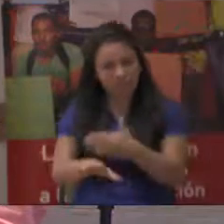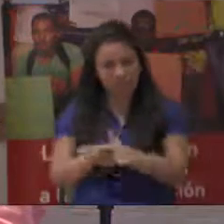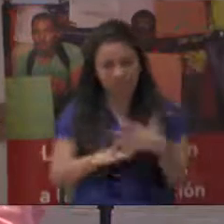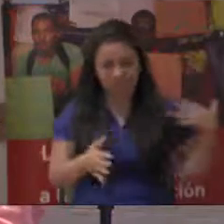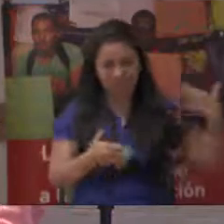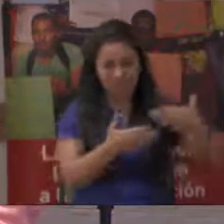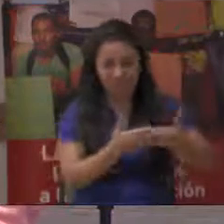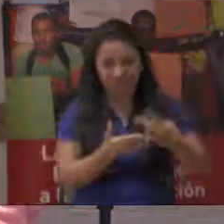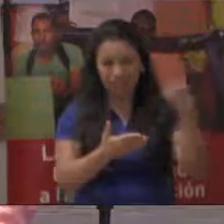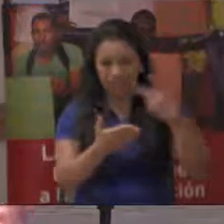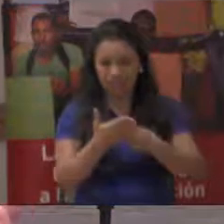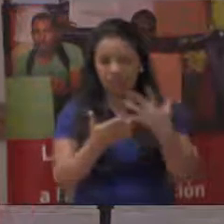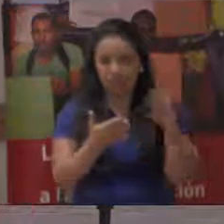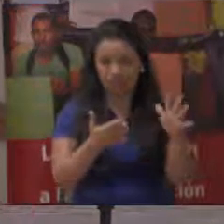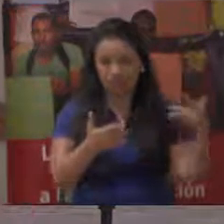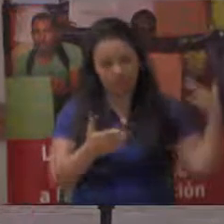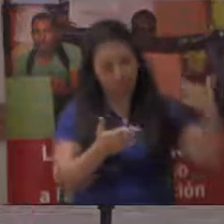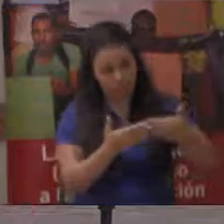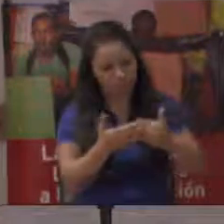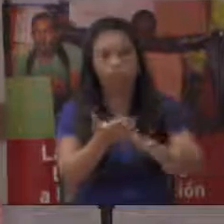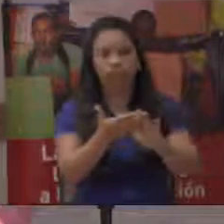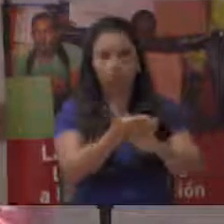vigencia